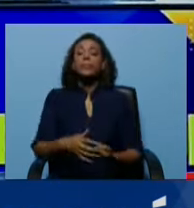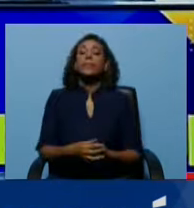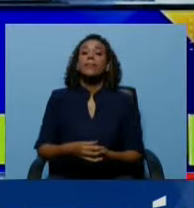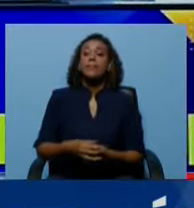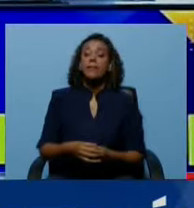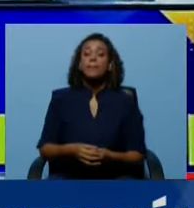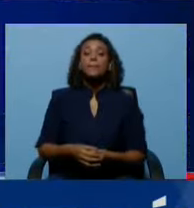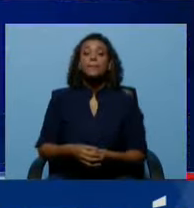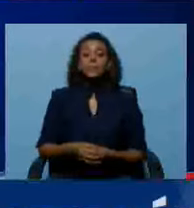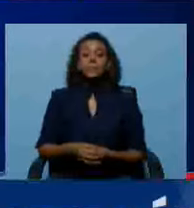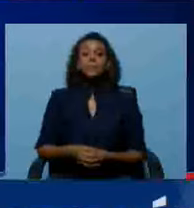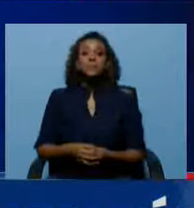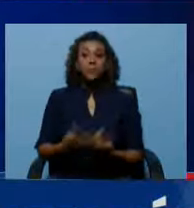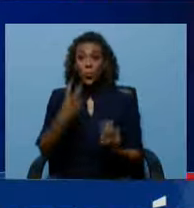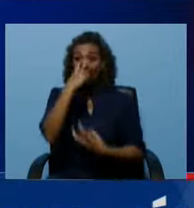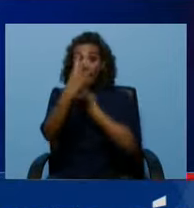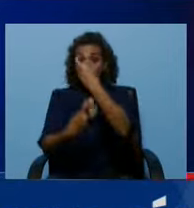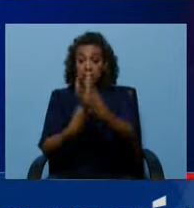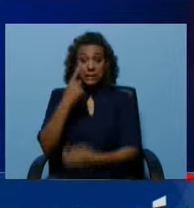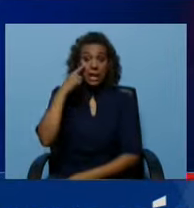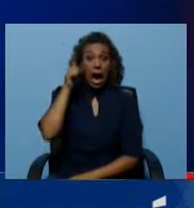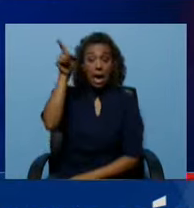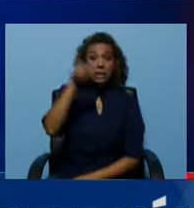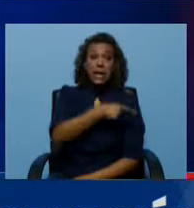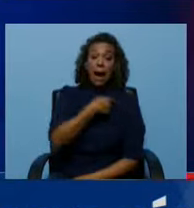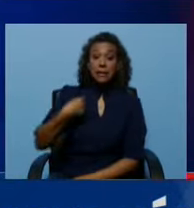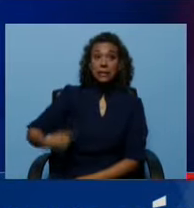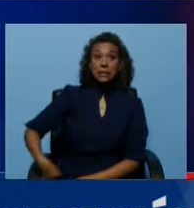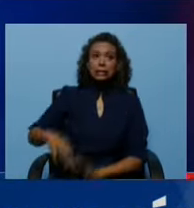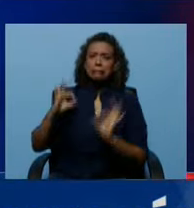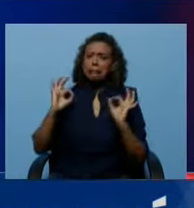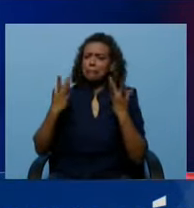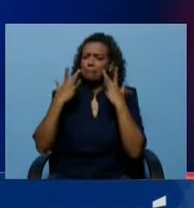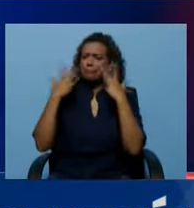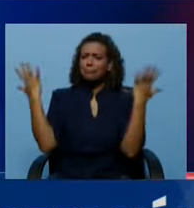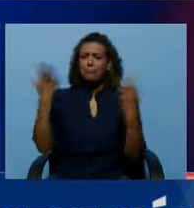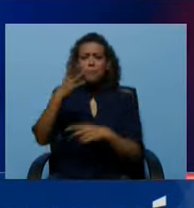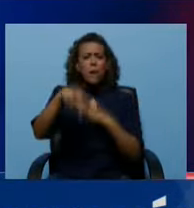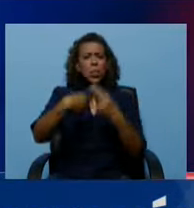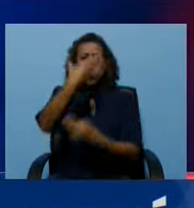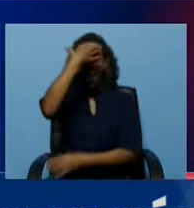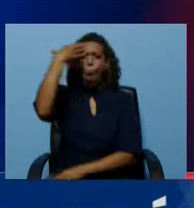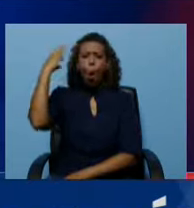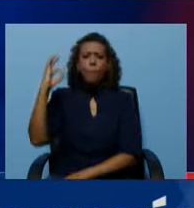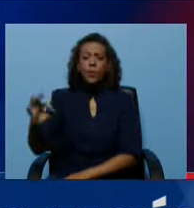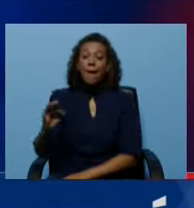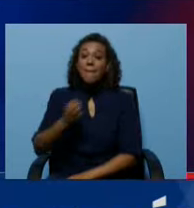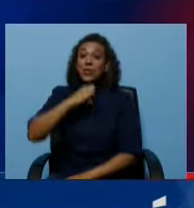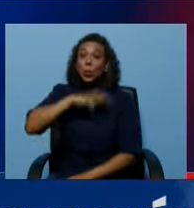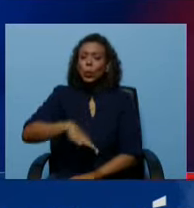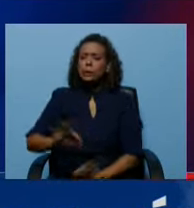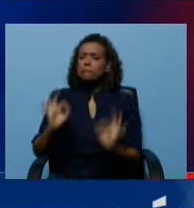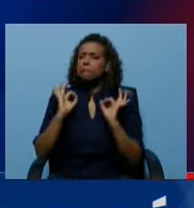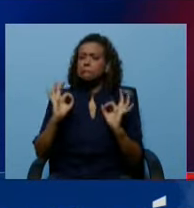Fue una visita inolvidable. más que histórica,